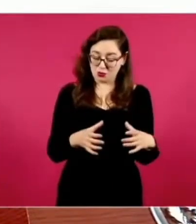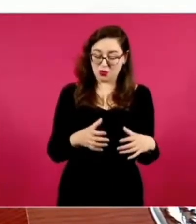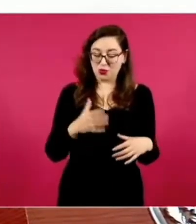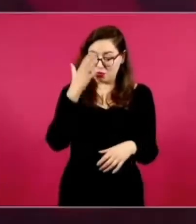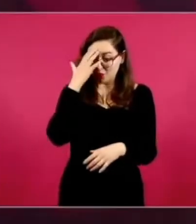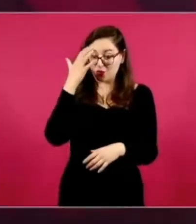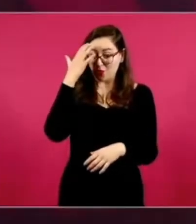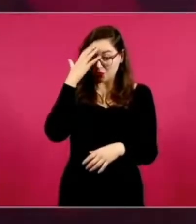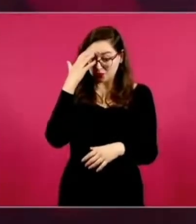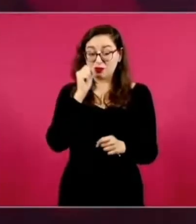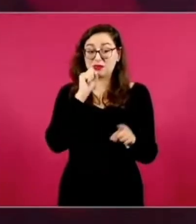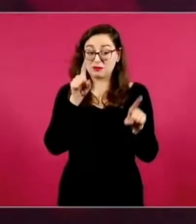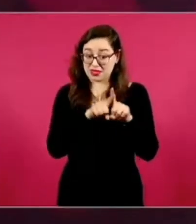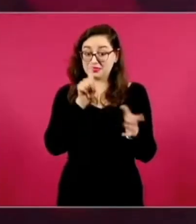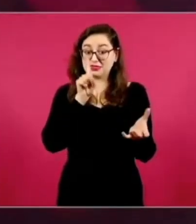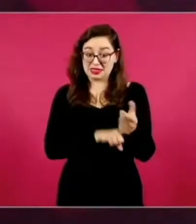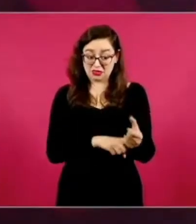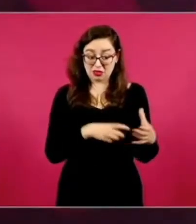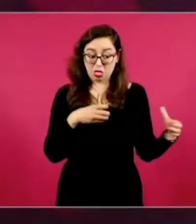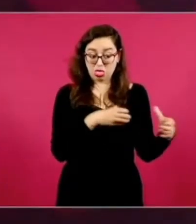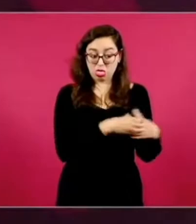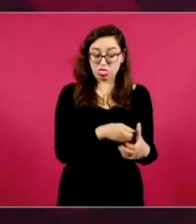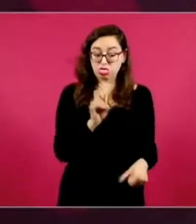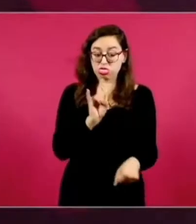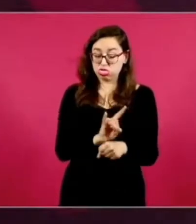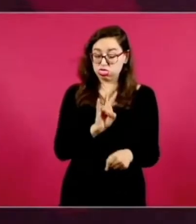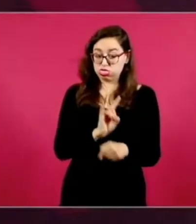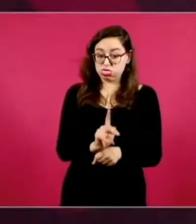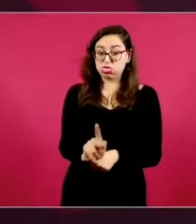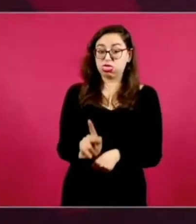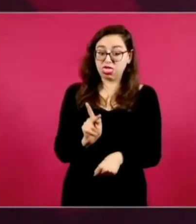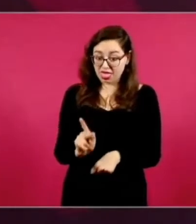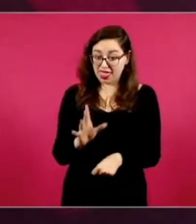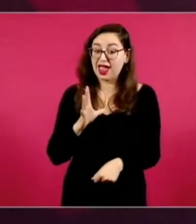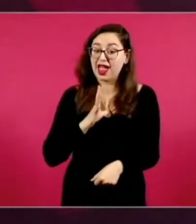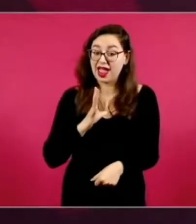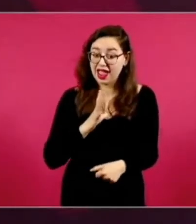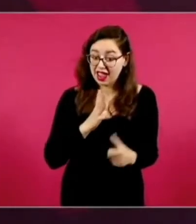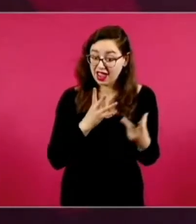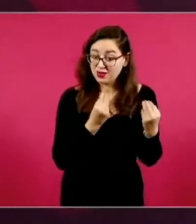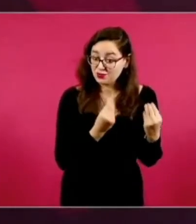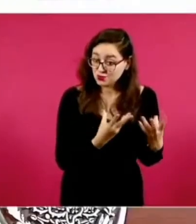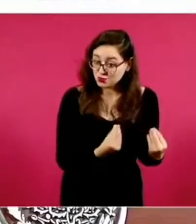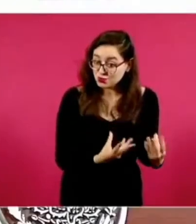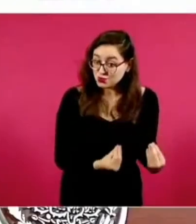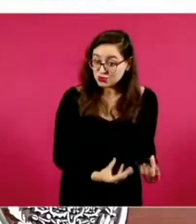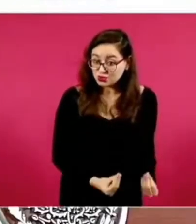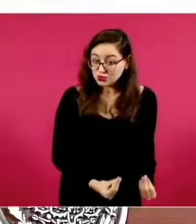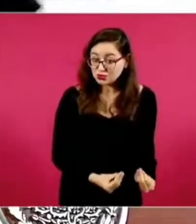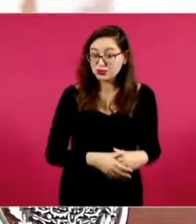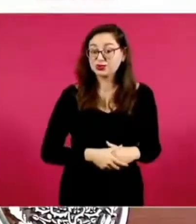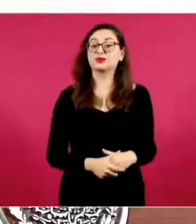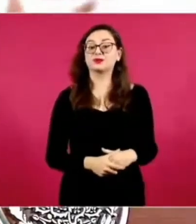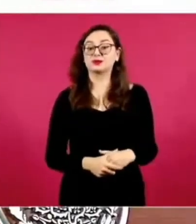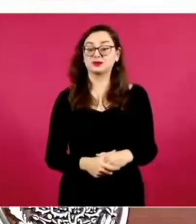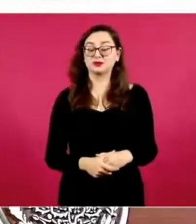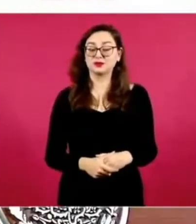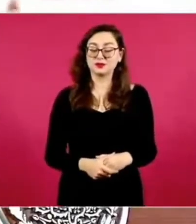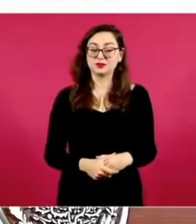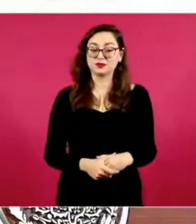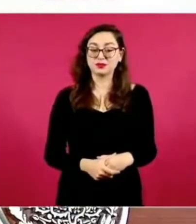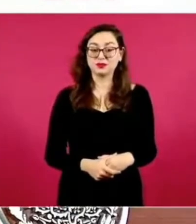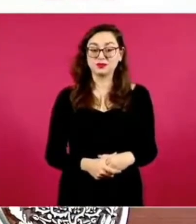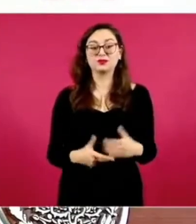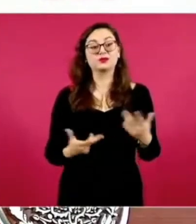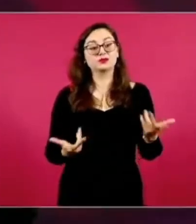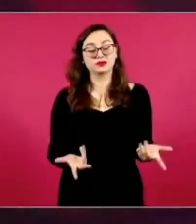el sectarismo y la simulación en la izquierda, y cómo